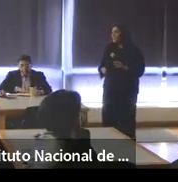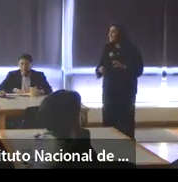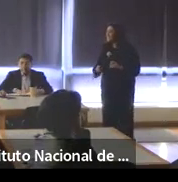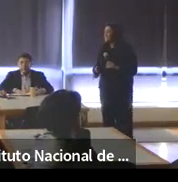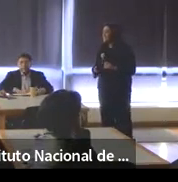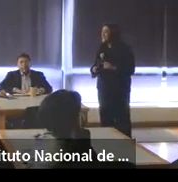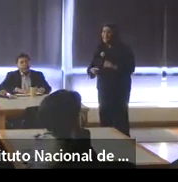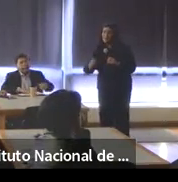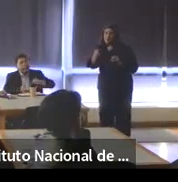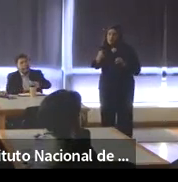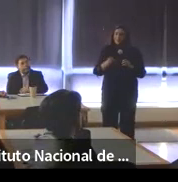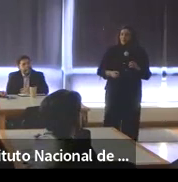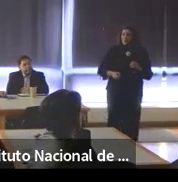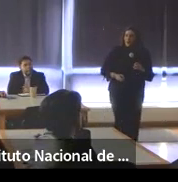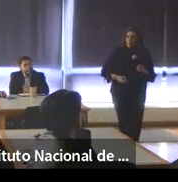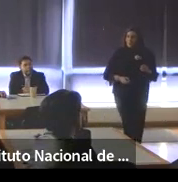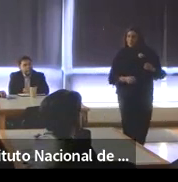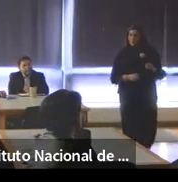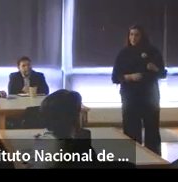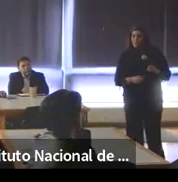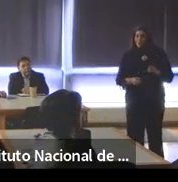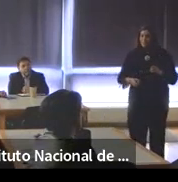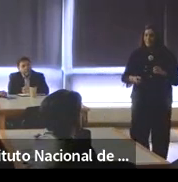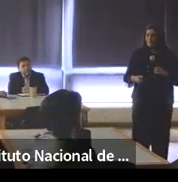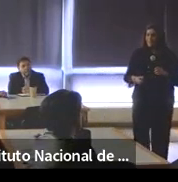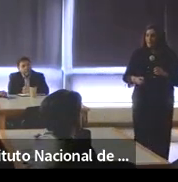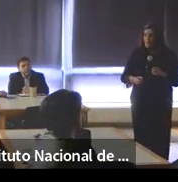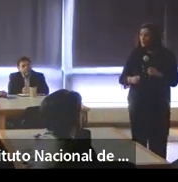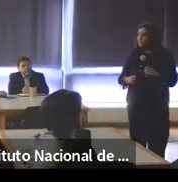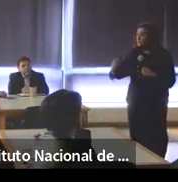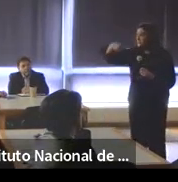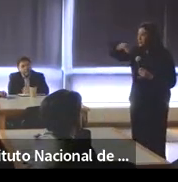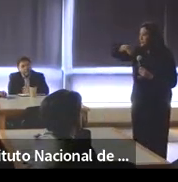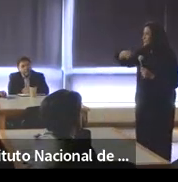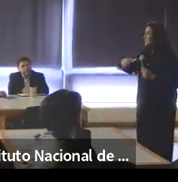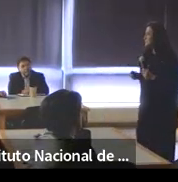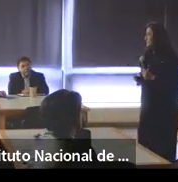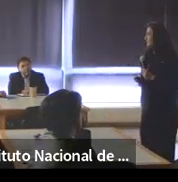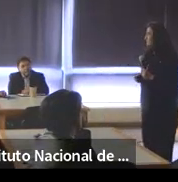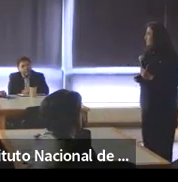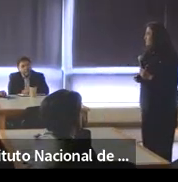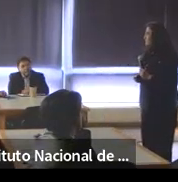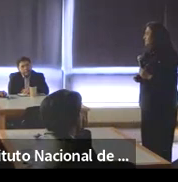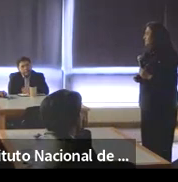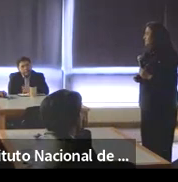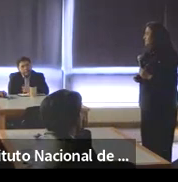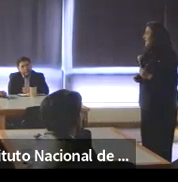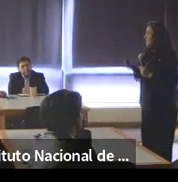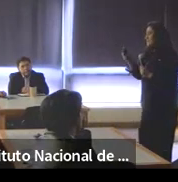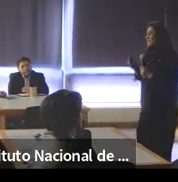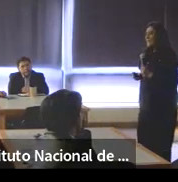pues es difícil el conflicto no solamente son dos partes el conflicto es contigo mismo también